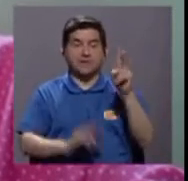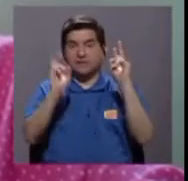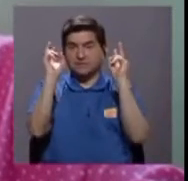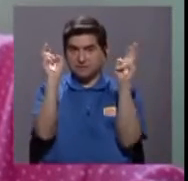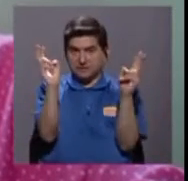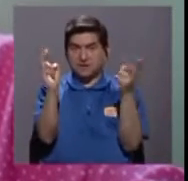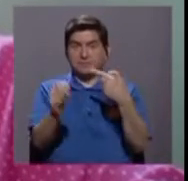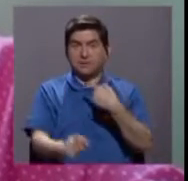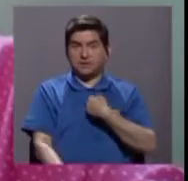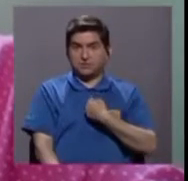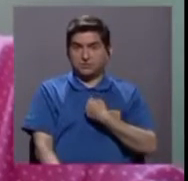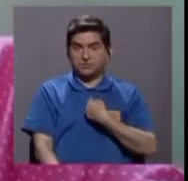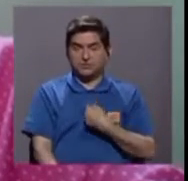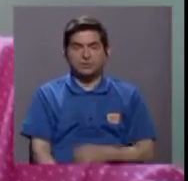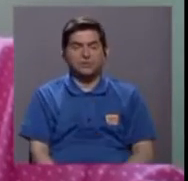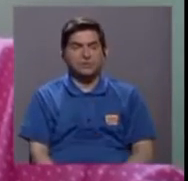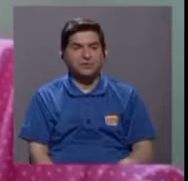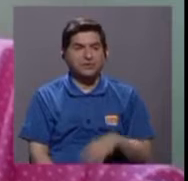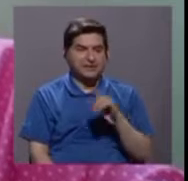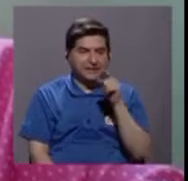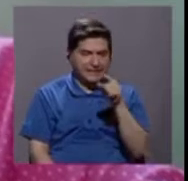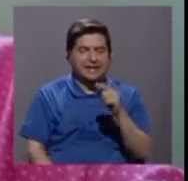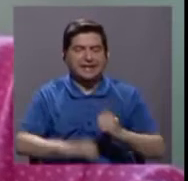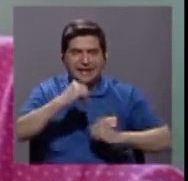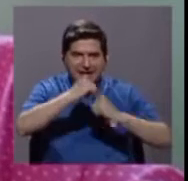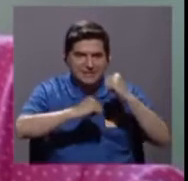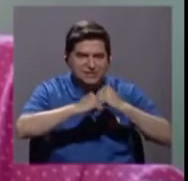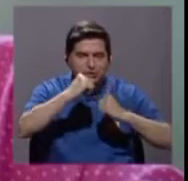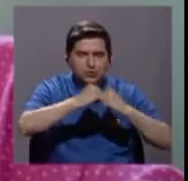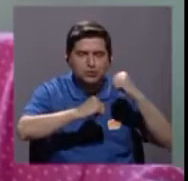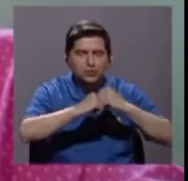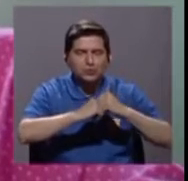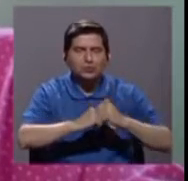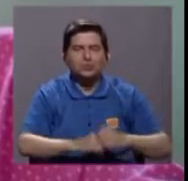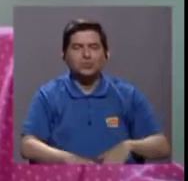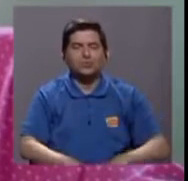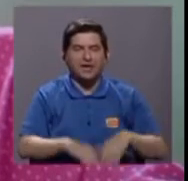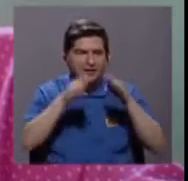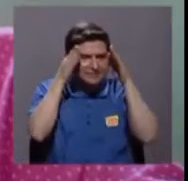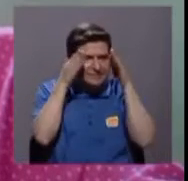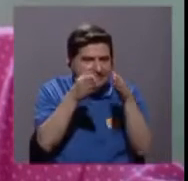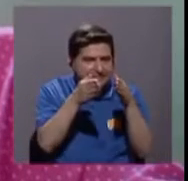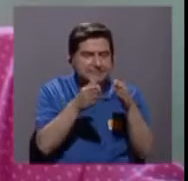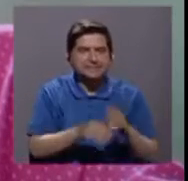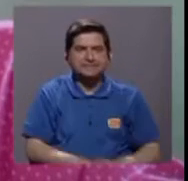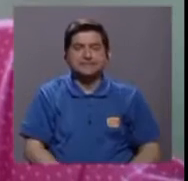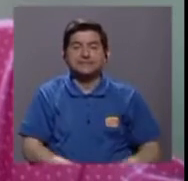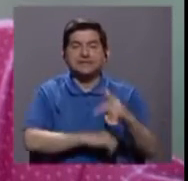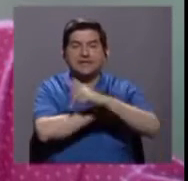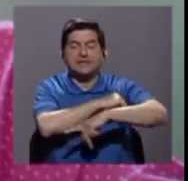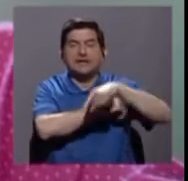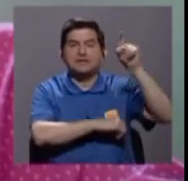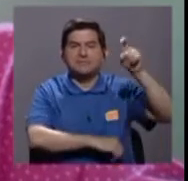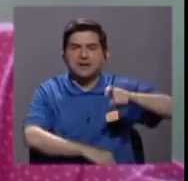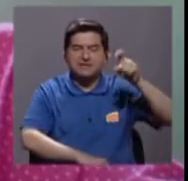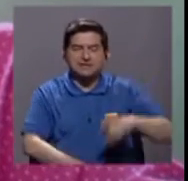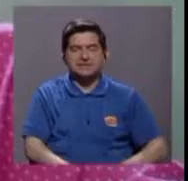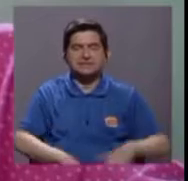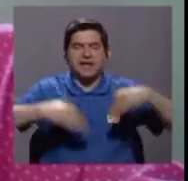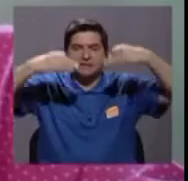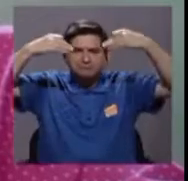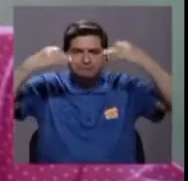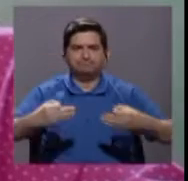tema que se llama estructural, y que el país tiene que tomar